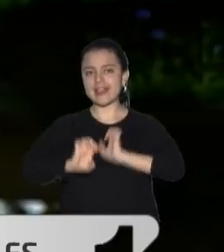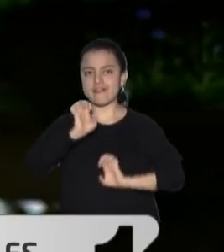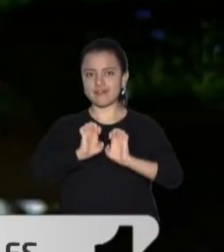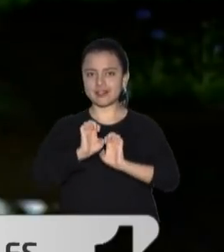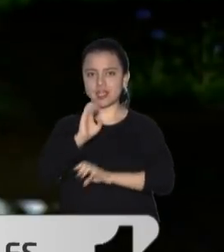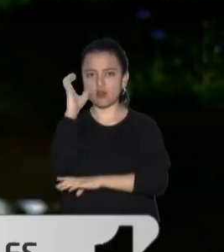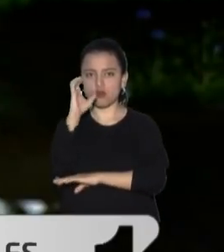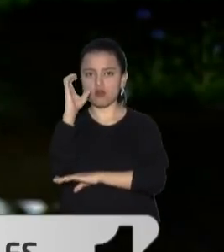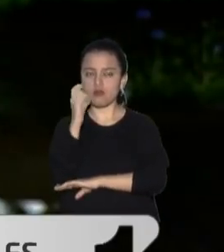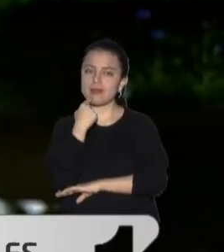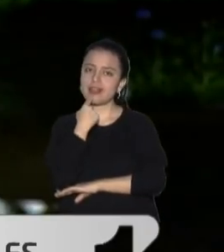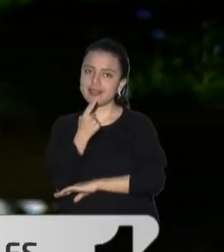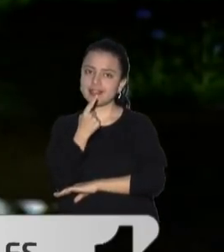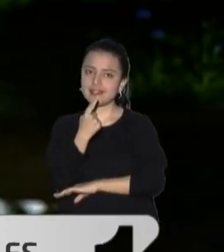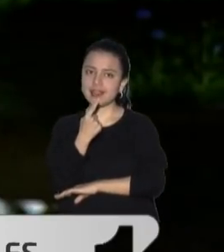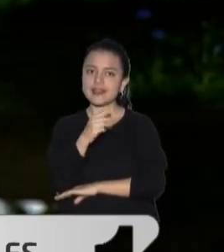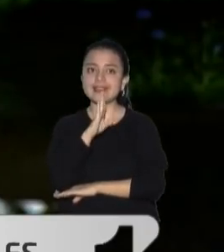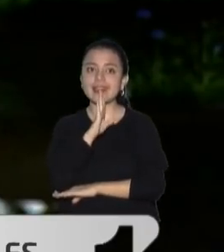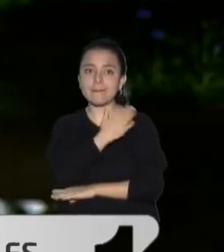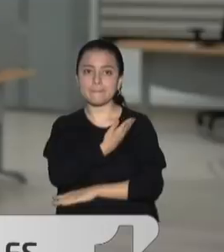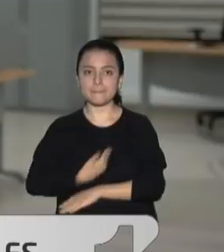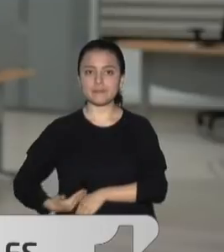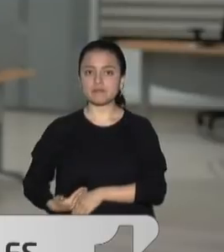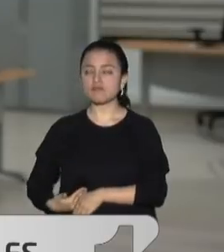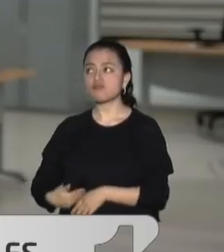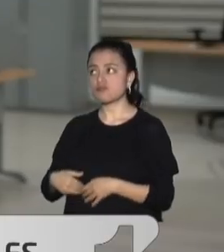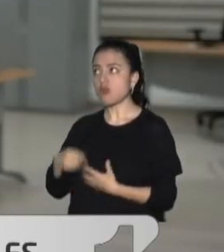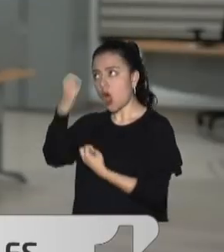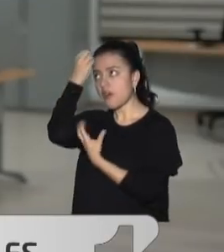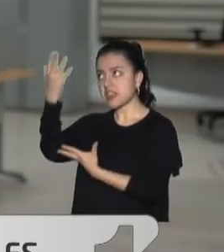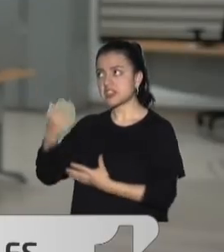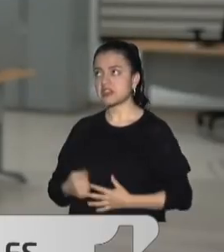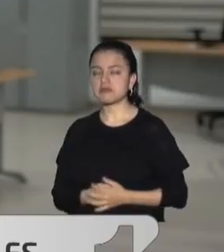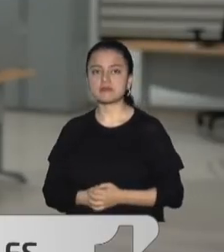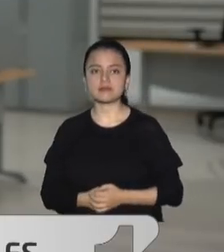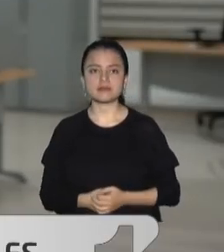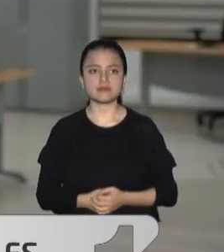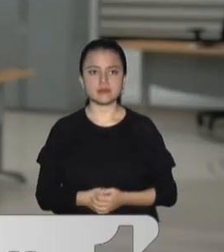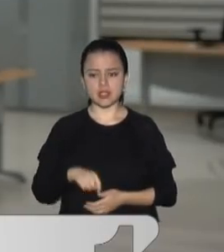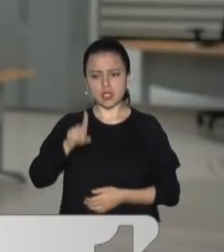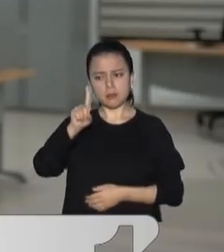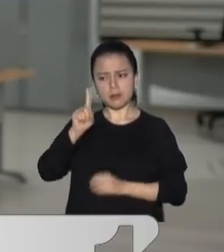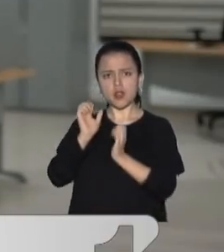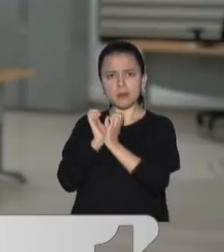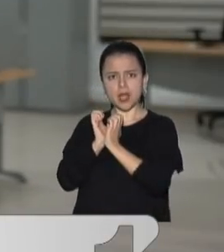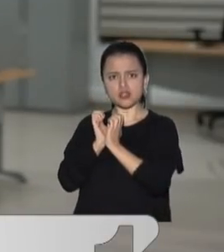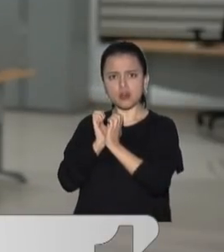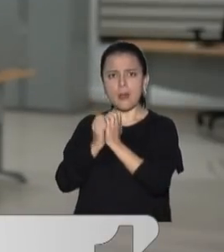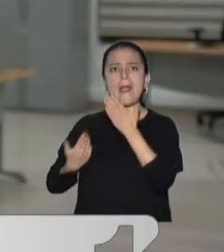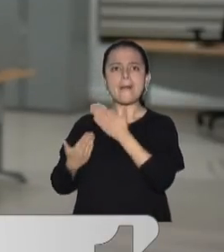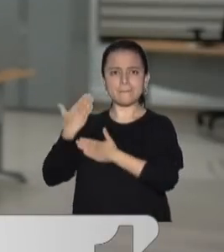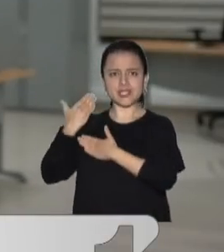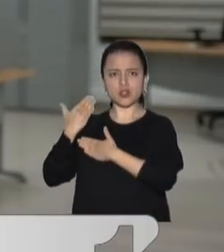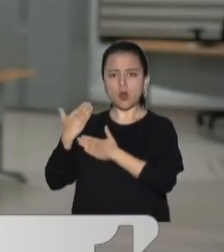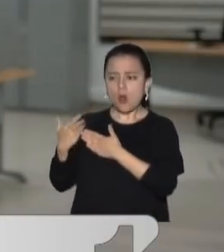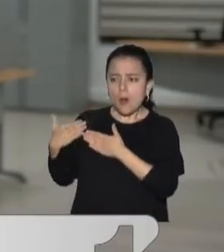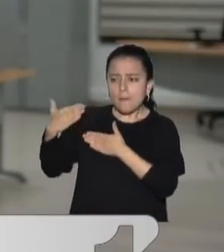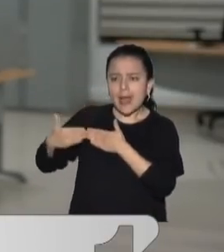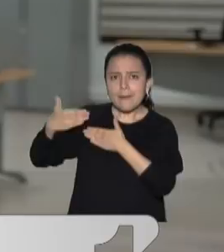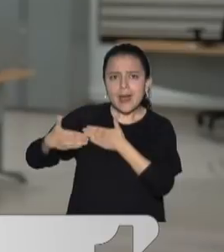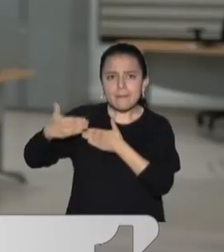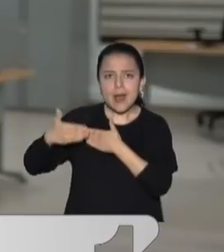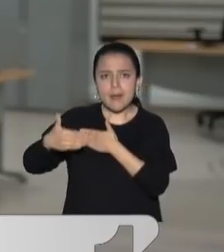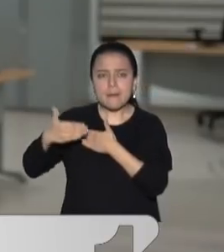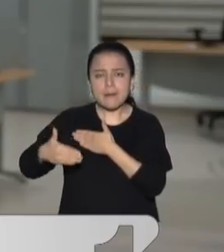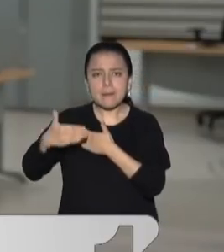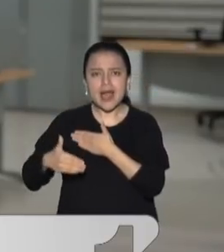que seguirán las instrucciones dadas por el presidente. Desde el 1 de mayo a la fecha, se han realizado más de 300 caravanas con 19